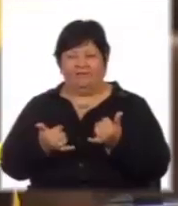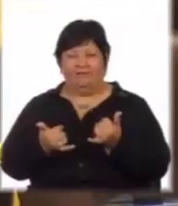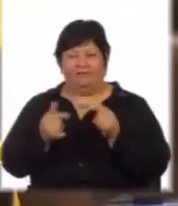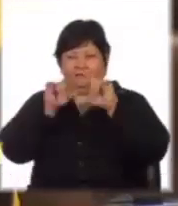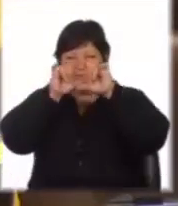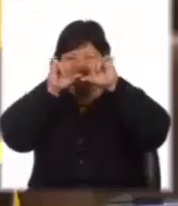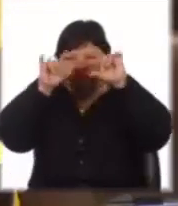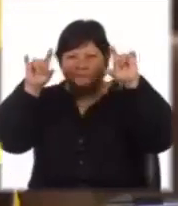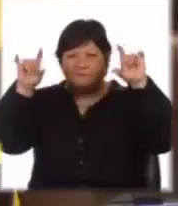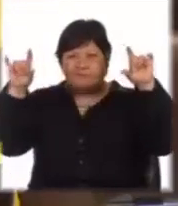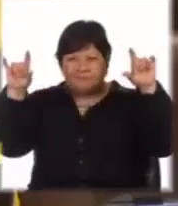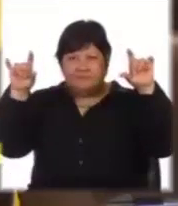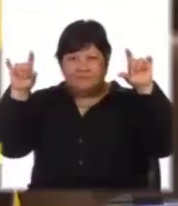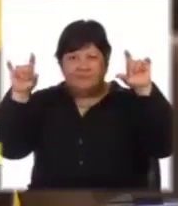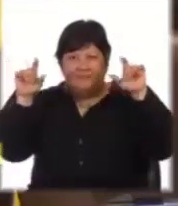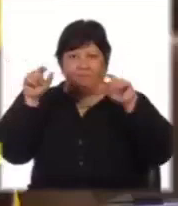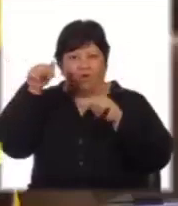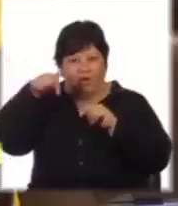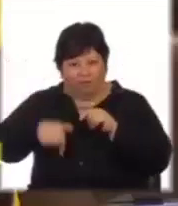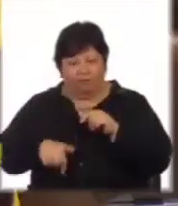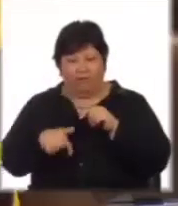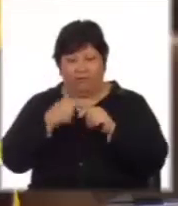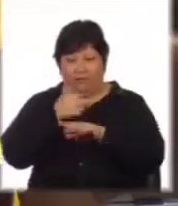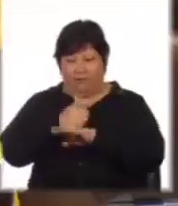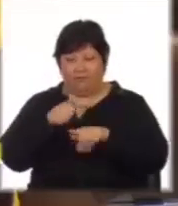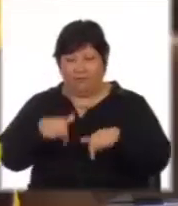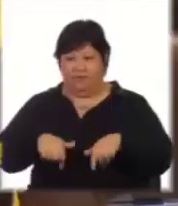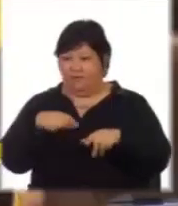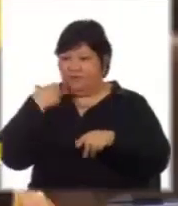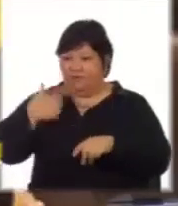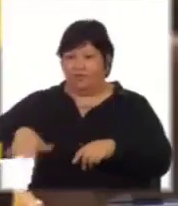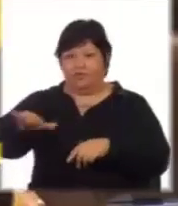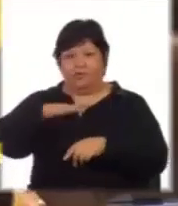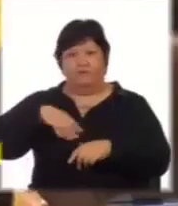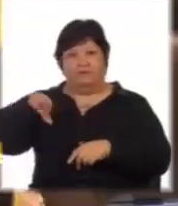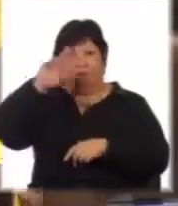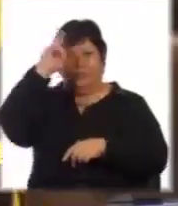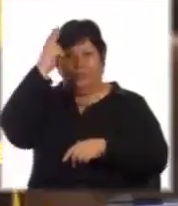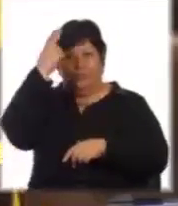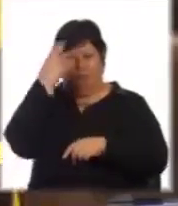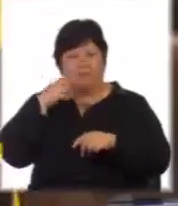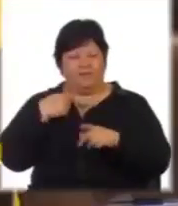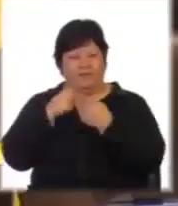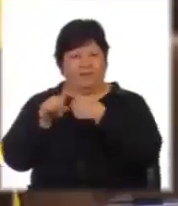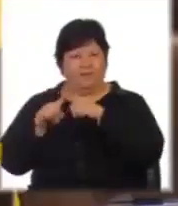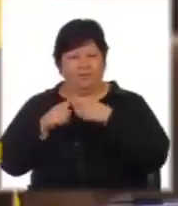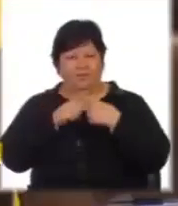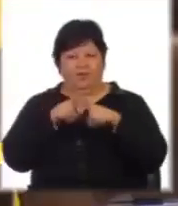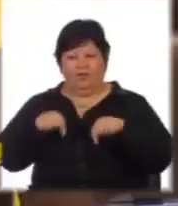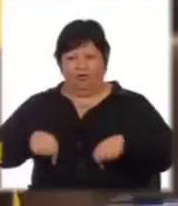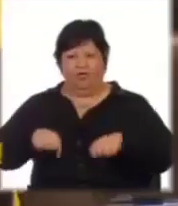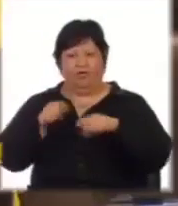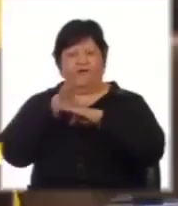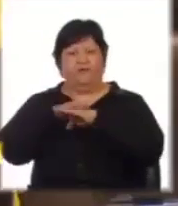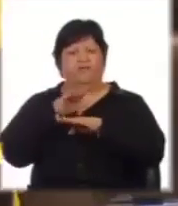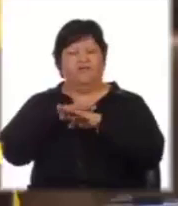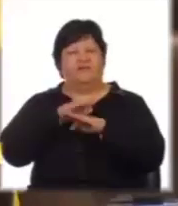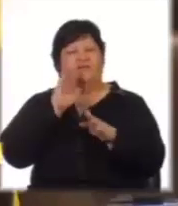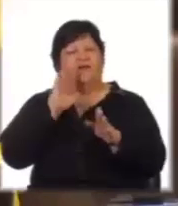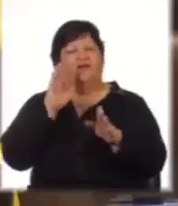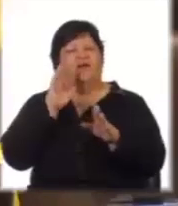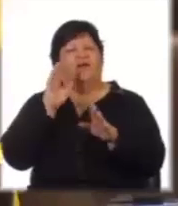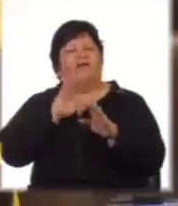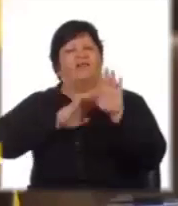hoy acá y que toda la sociedad uruguaya esté discutiendo y hoy tengamos la responsabilidad de votar este